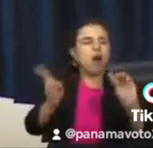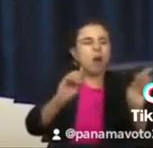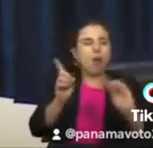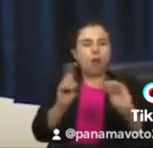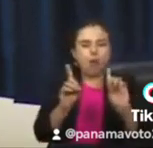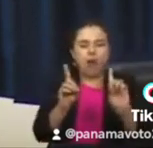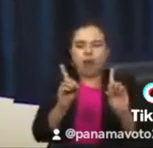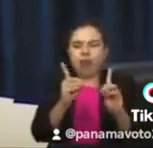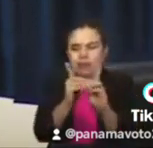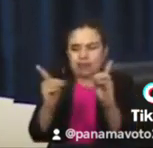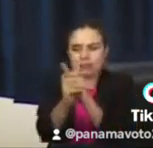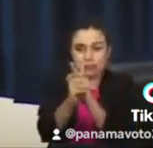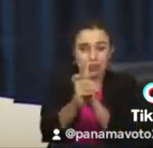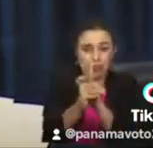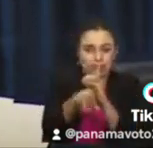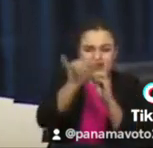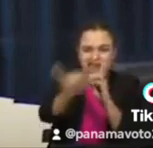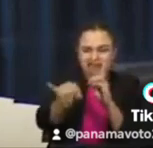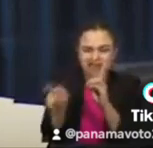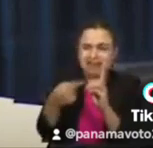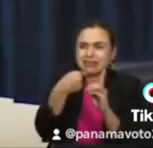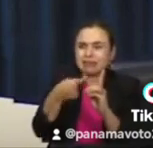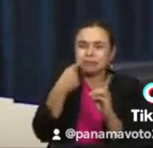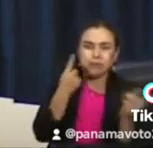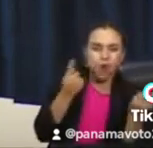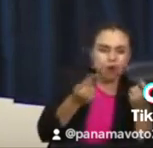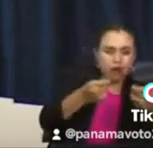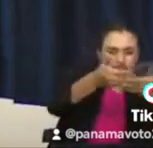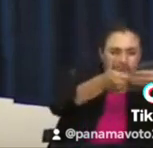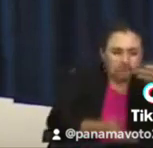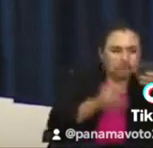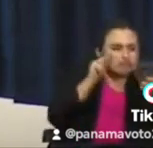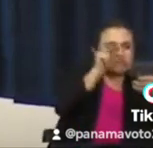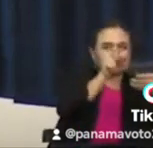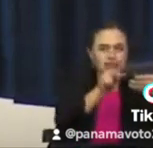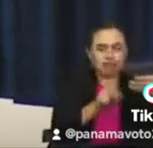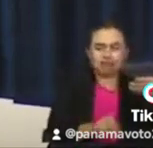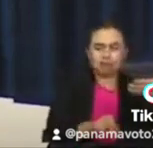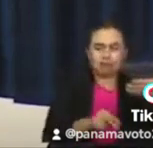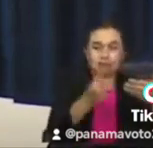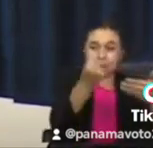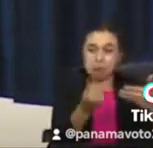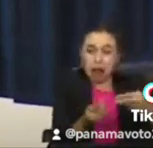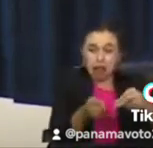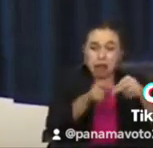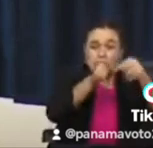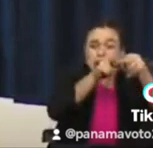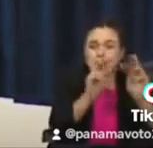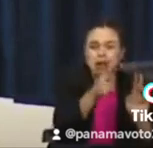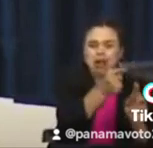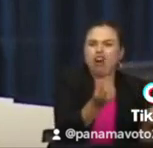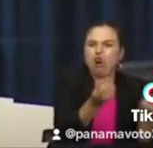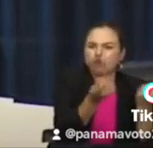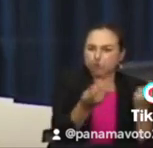que controla realmente la realidad del mercado y de los precios en este país, cuando debe ser una SEP que no tiene las facultades